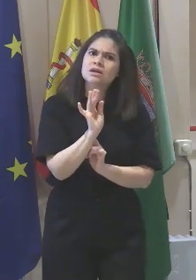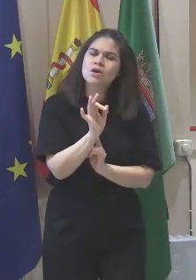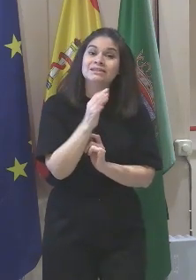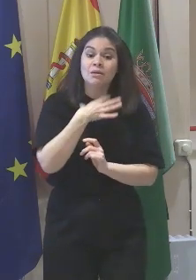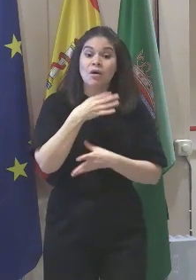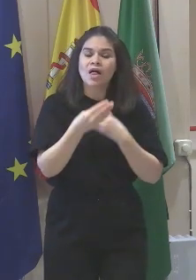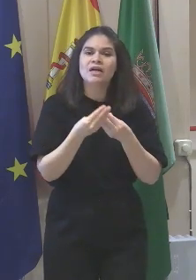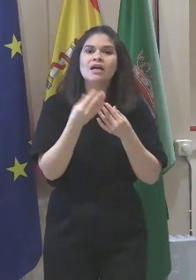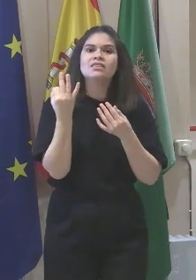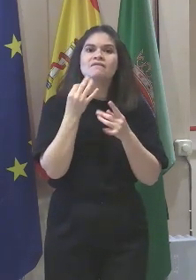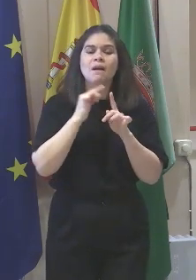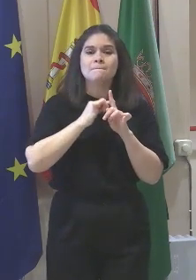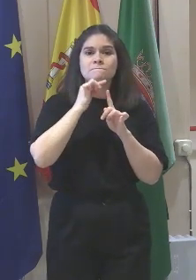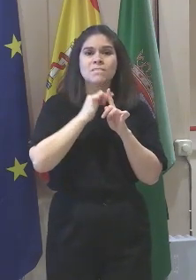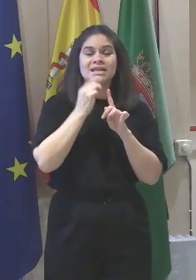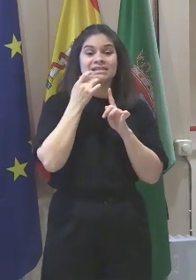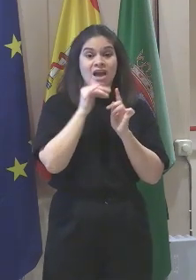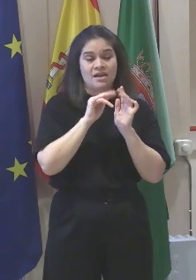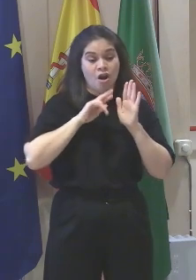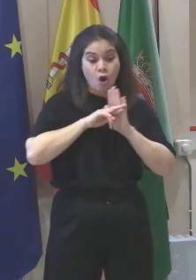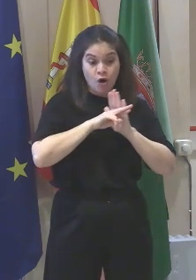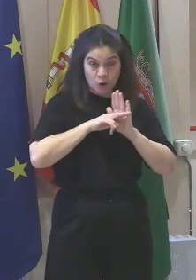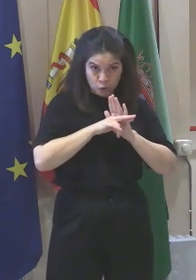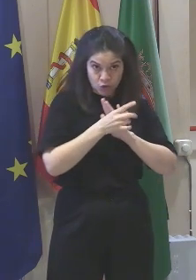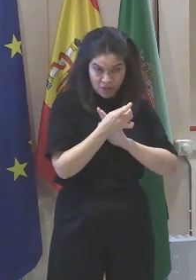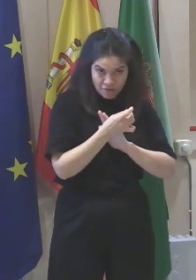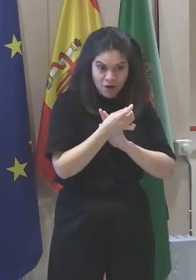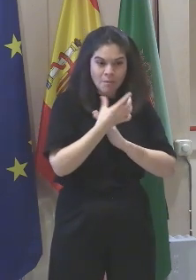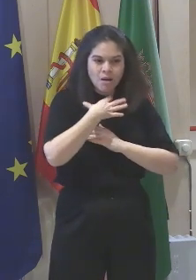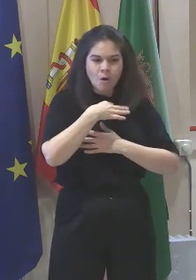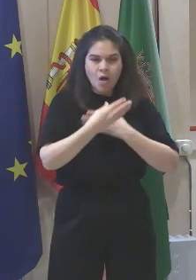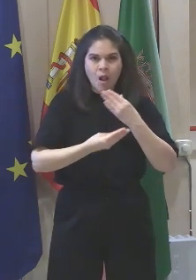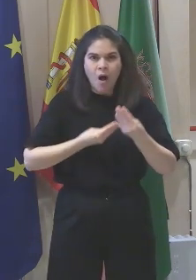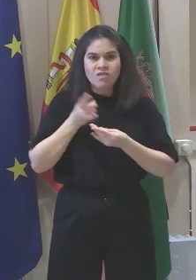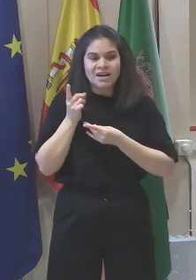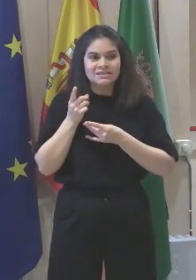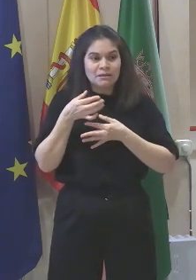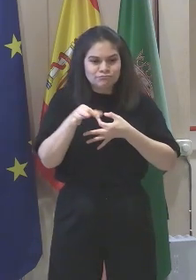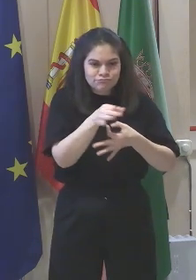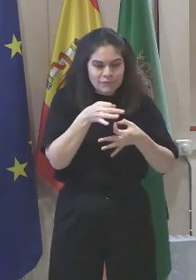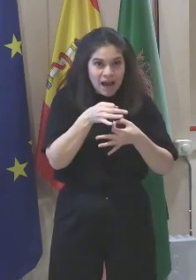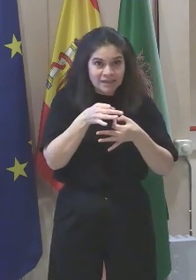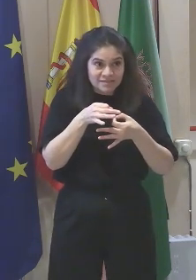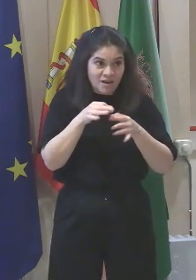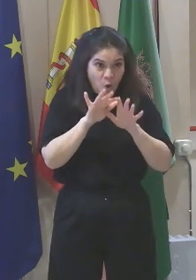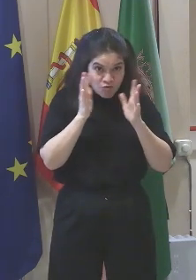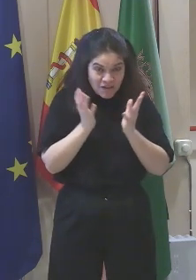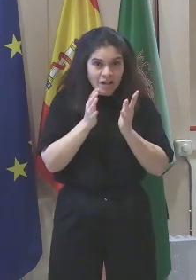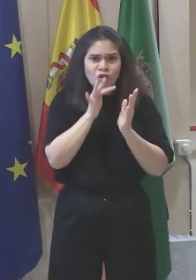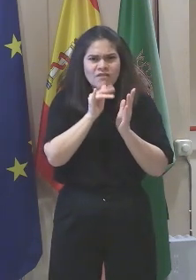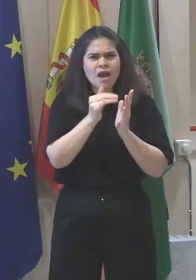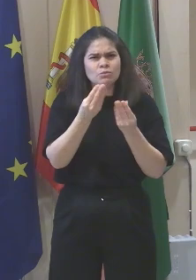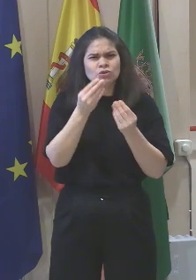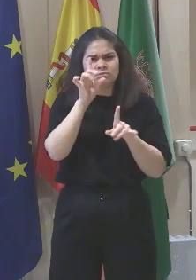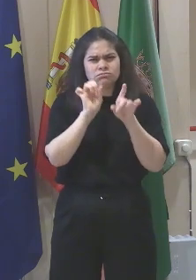hacer, hay que medir si tenemos los recursos para hacer frente a ese screening universal. Todavía quedan muchas